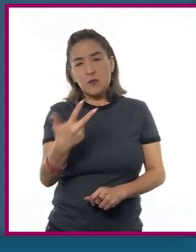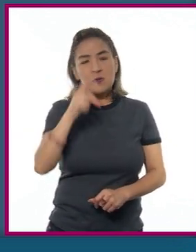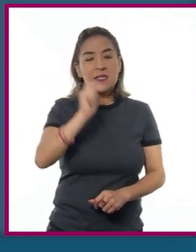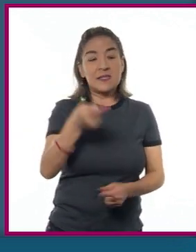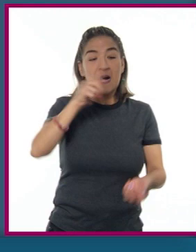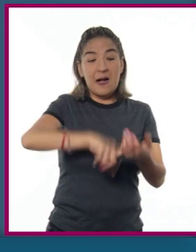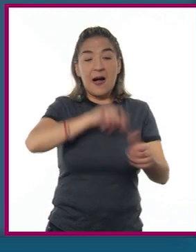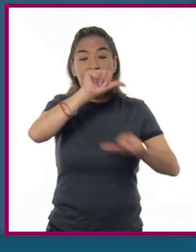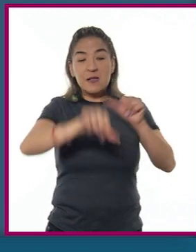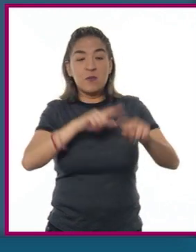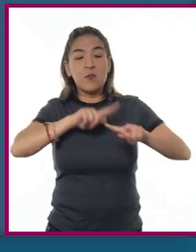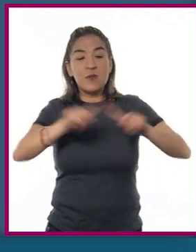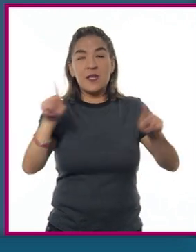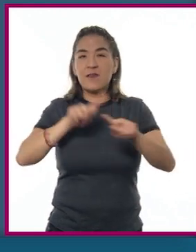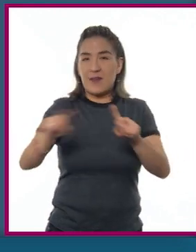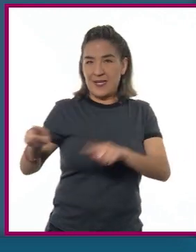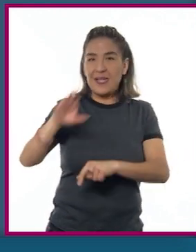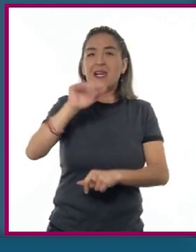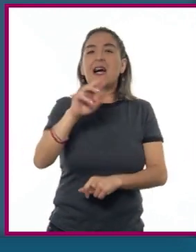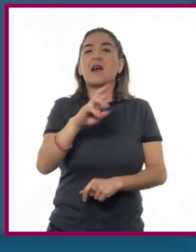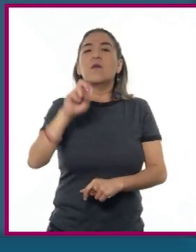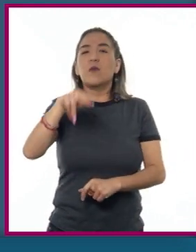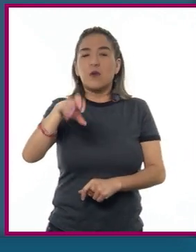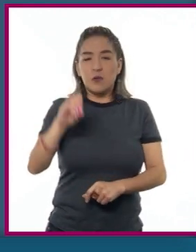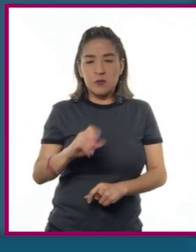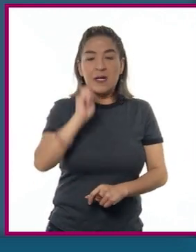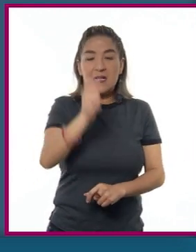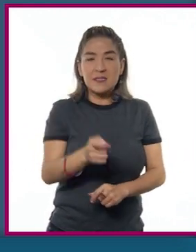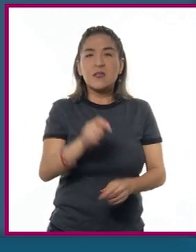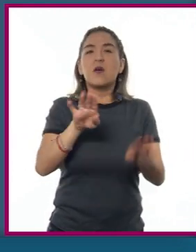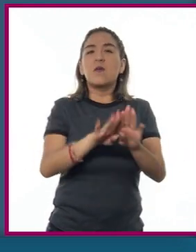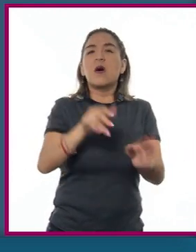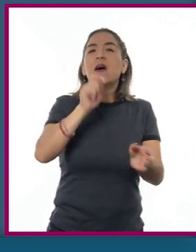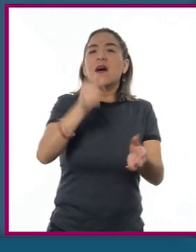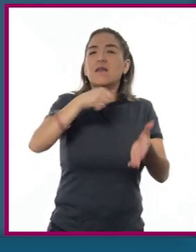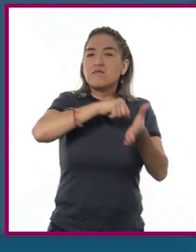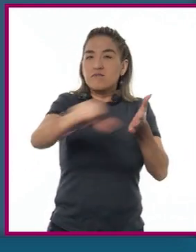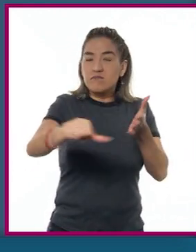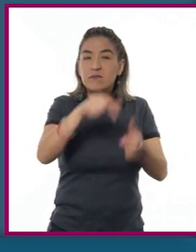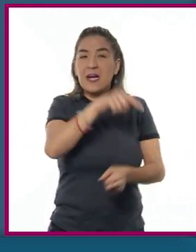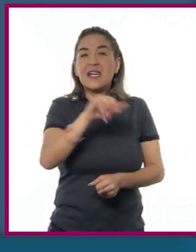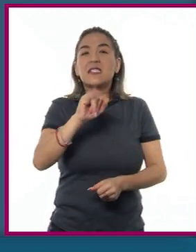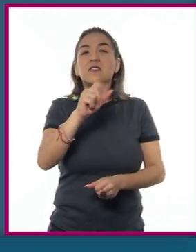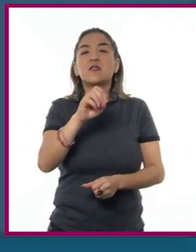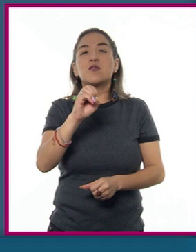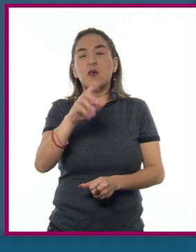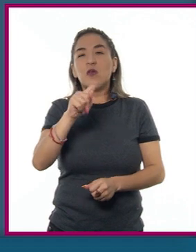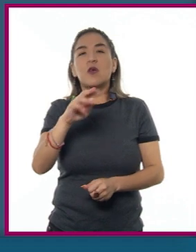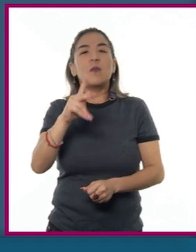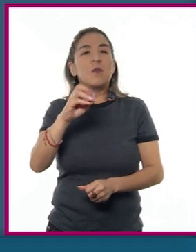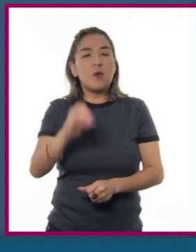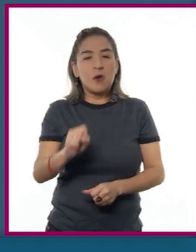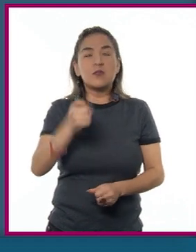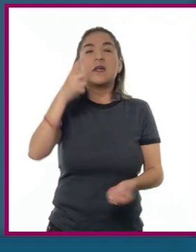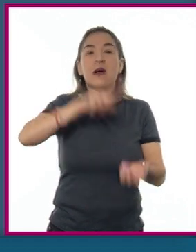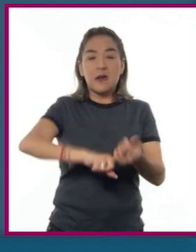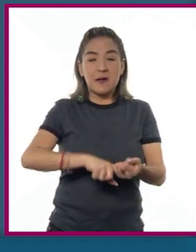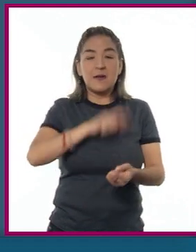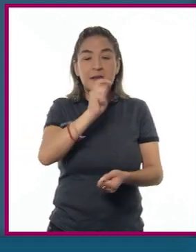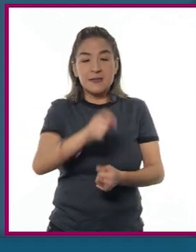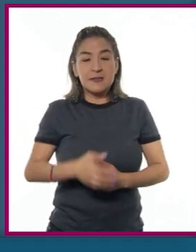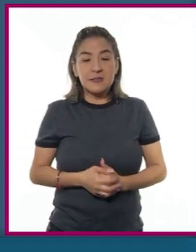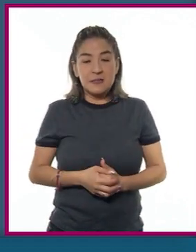átomos diferentes de carbono, a los cuales se les denomina isótopos del carbono y se les denota como